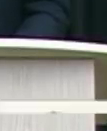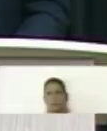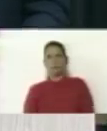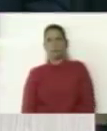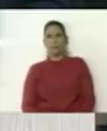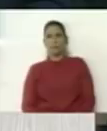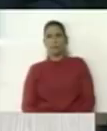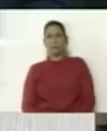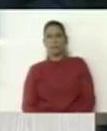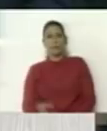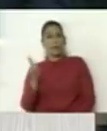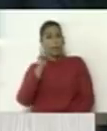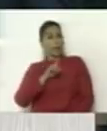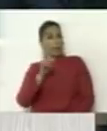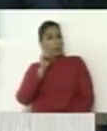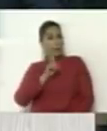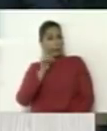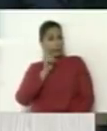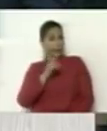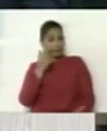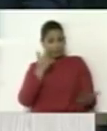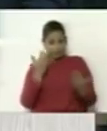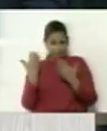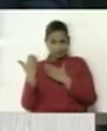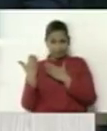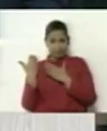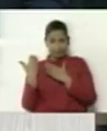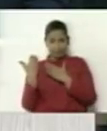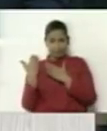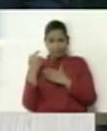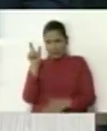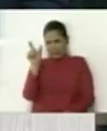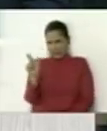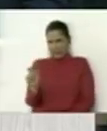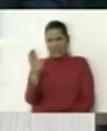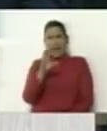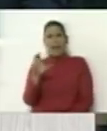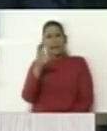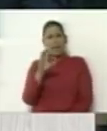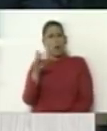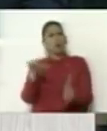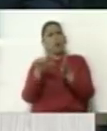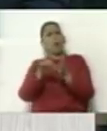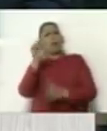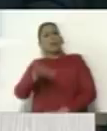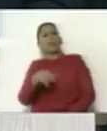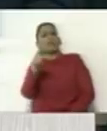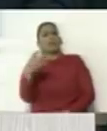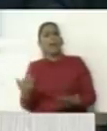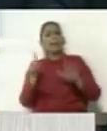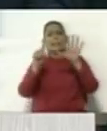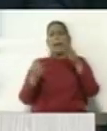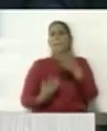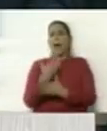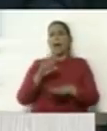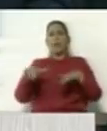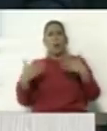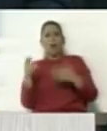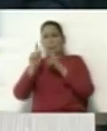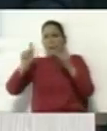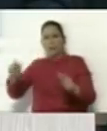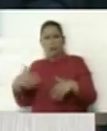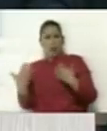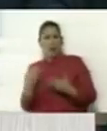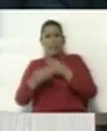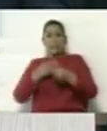La mentira tiene patas cortas. Señor Calderón Berti, usted es un mentiroso. ¿Dónde estaba usted el 6 de mayo cuando esta gente